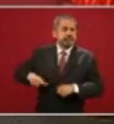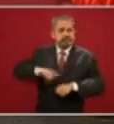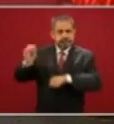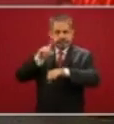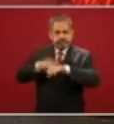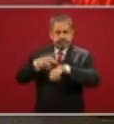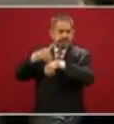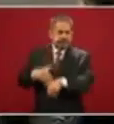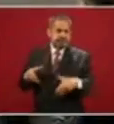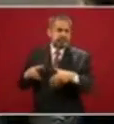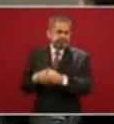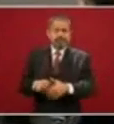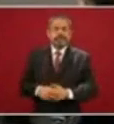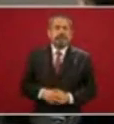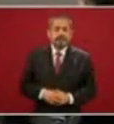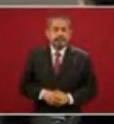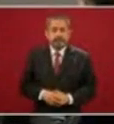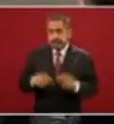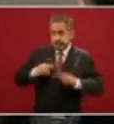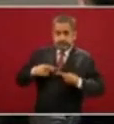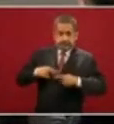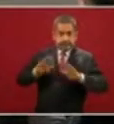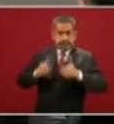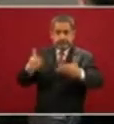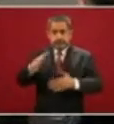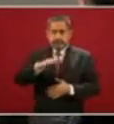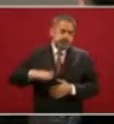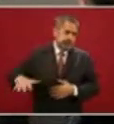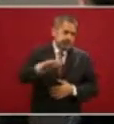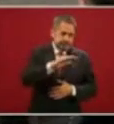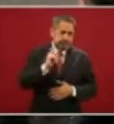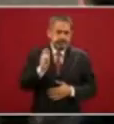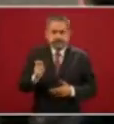federal. Y en la sociedad hemos tenido innumerables